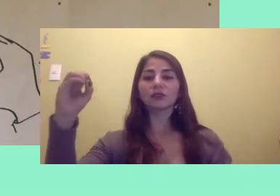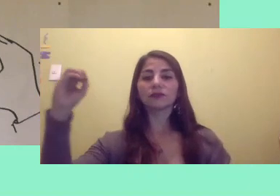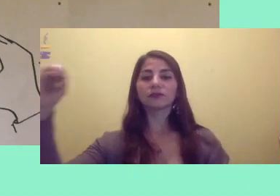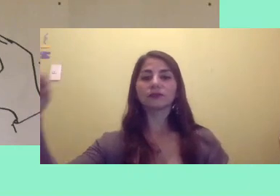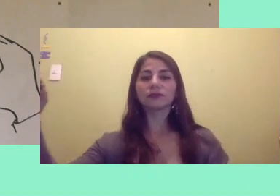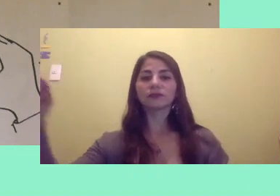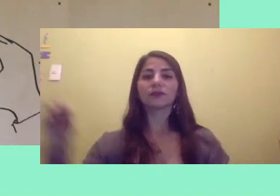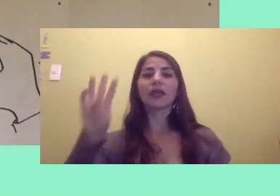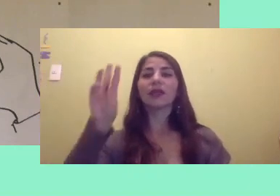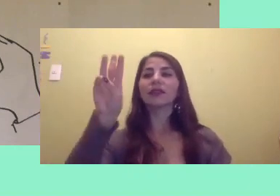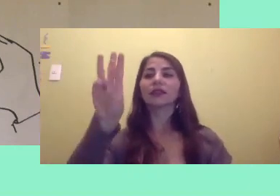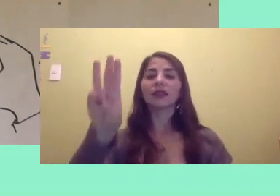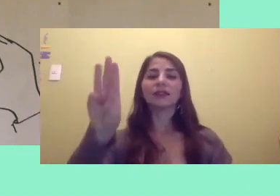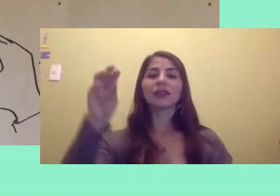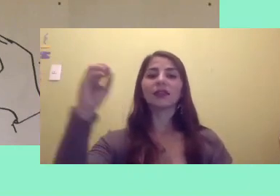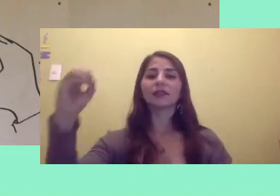200,